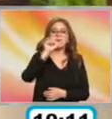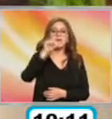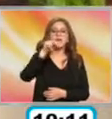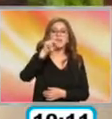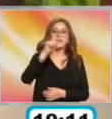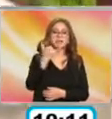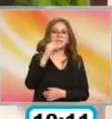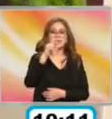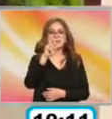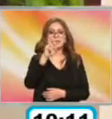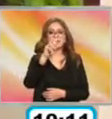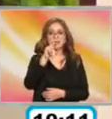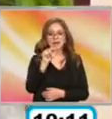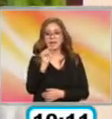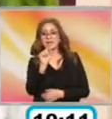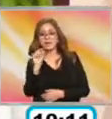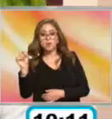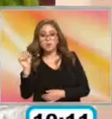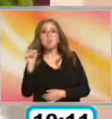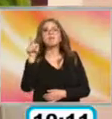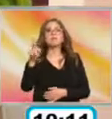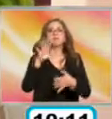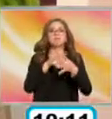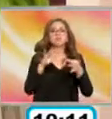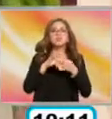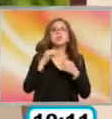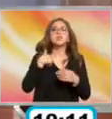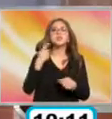Por ahí les voy a contar toda mi vida, todo lo que Venga. pasa alrededor de